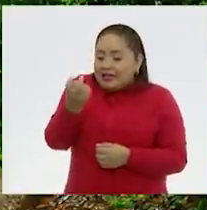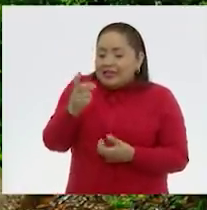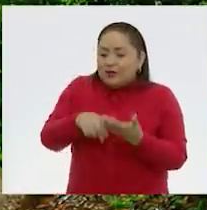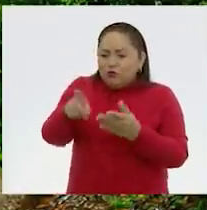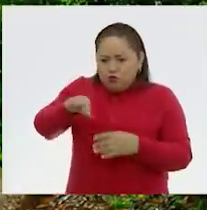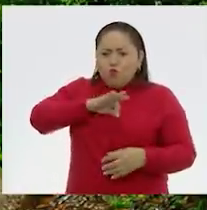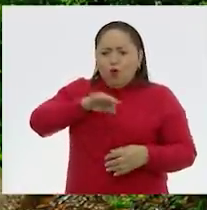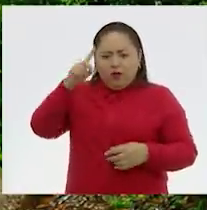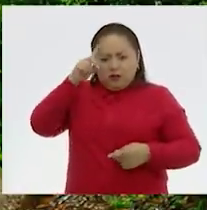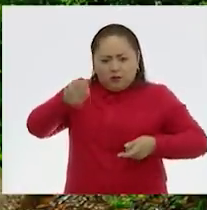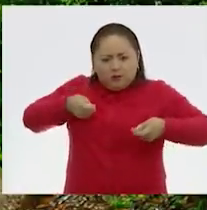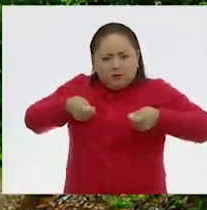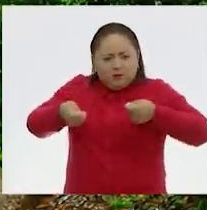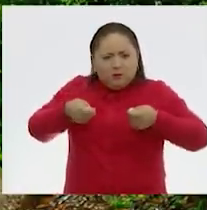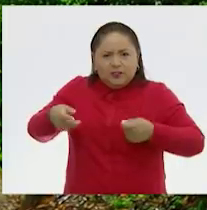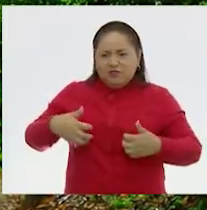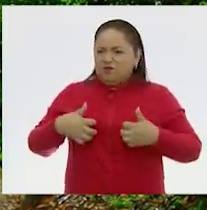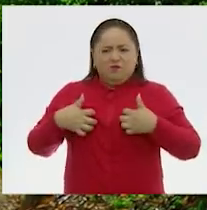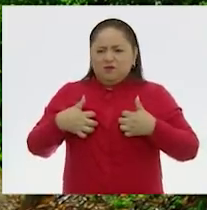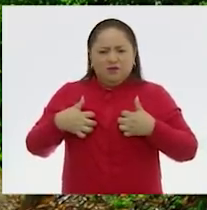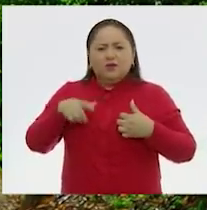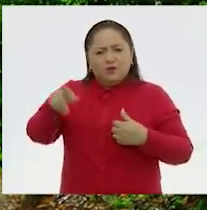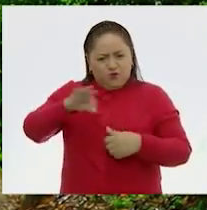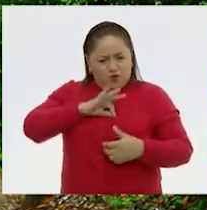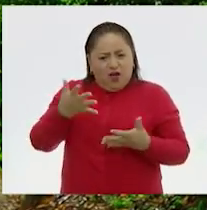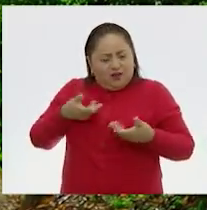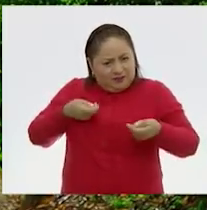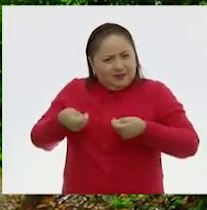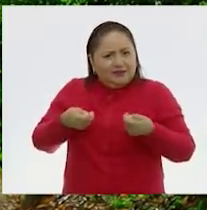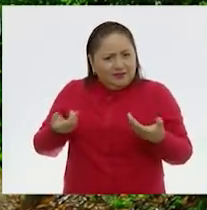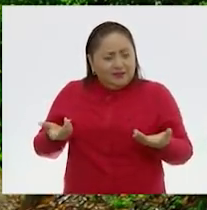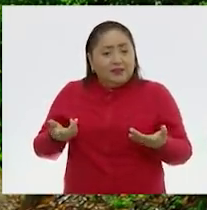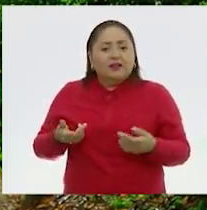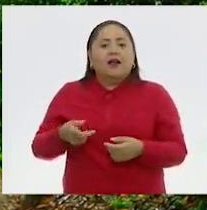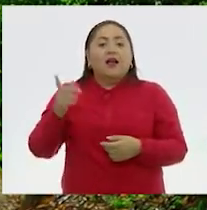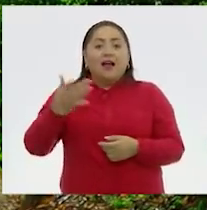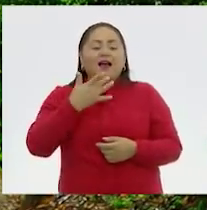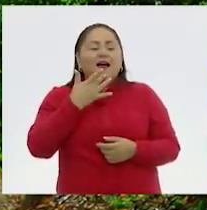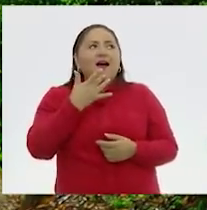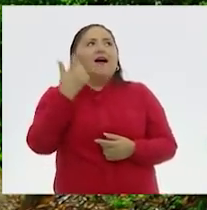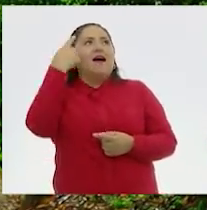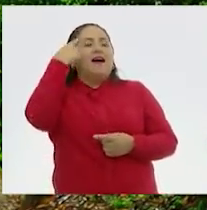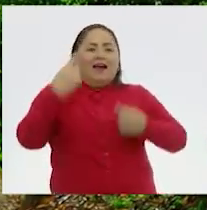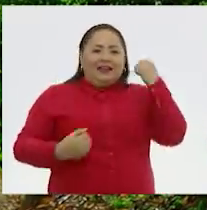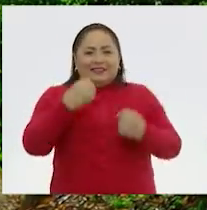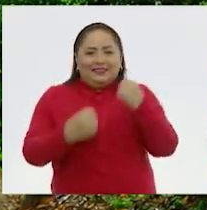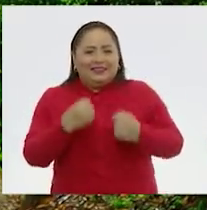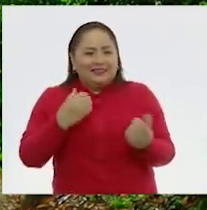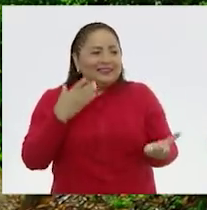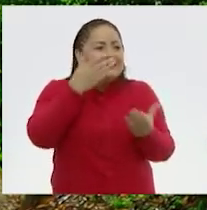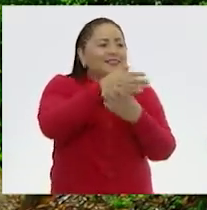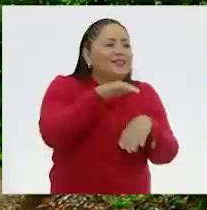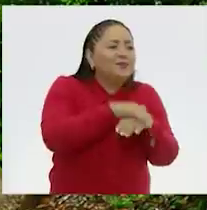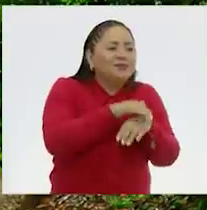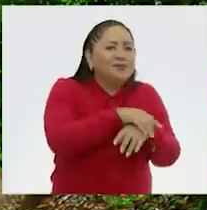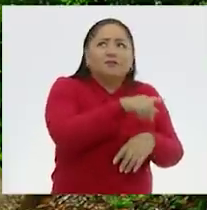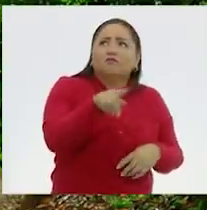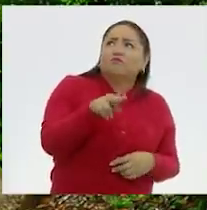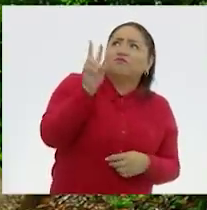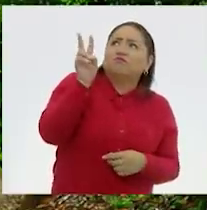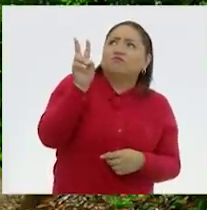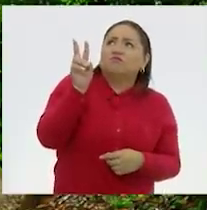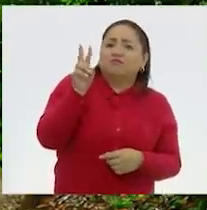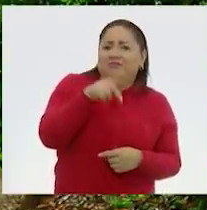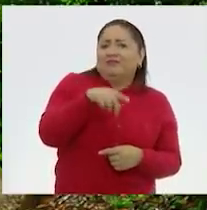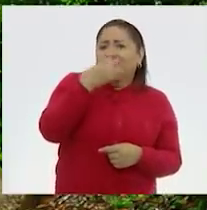tú puedes controlar esa furia que luego te gana. Y entonces el dinosaurio se fue corriendo a buscar a sus amigos y sus amigos, que